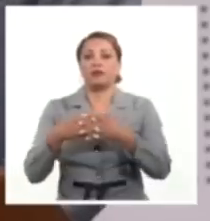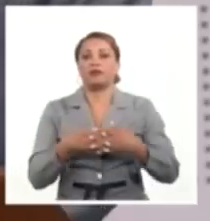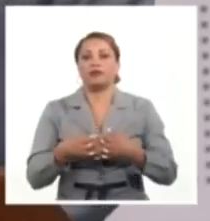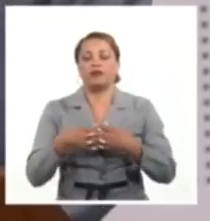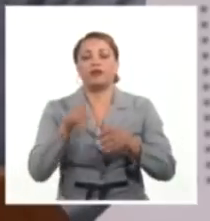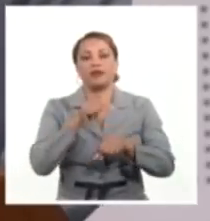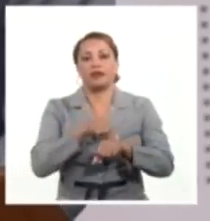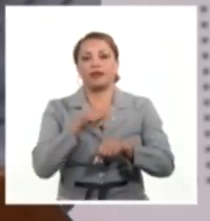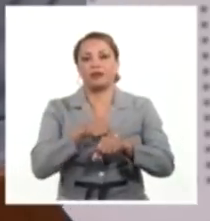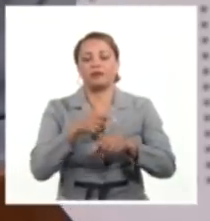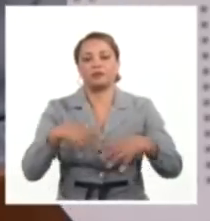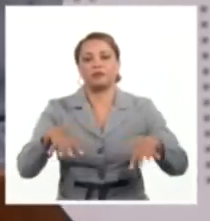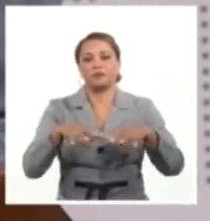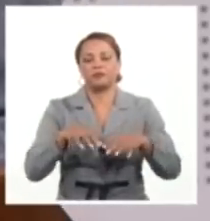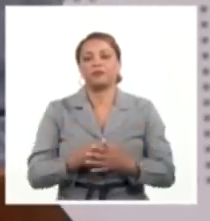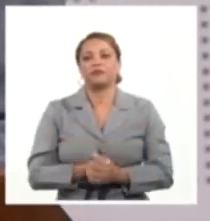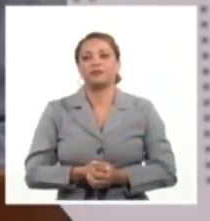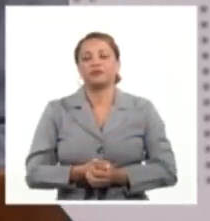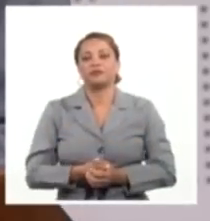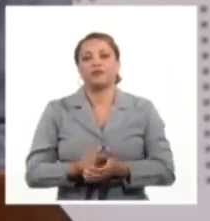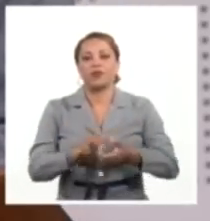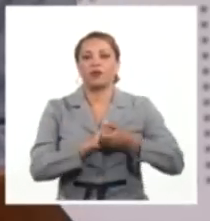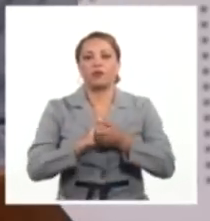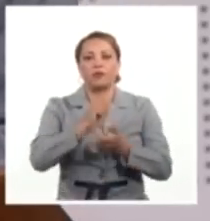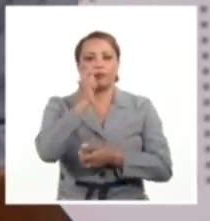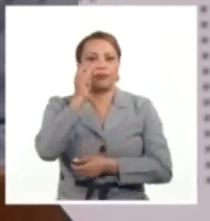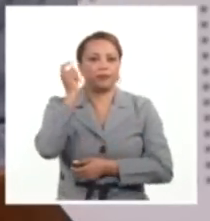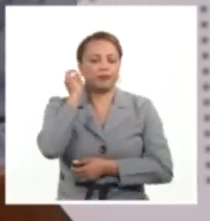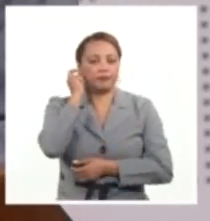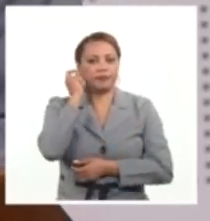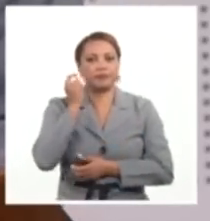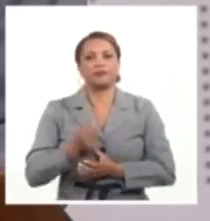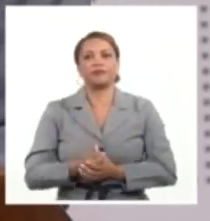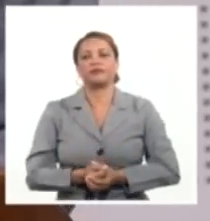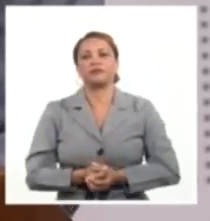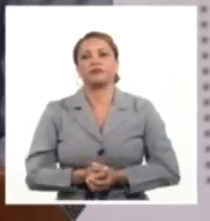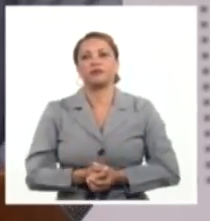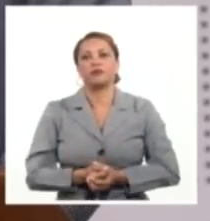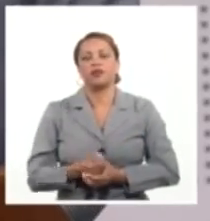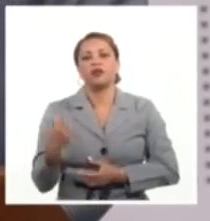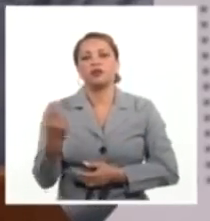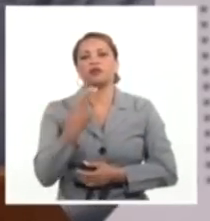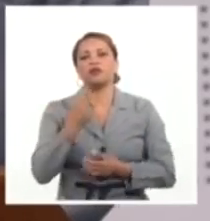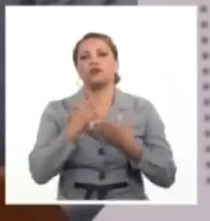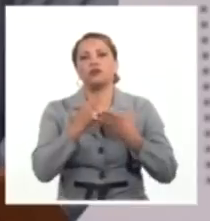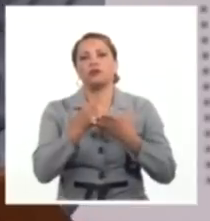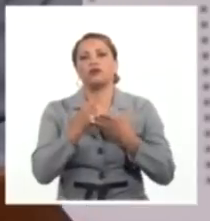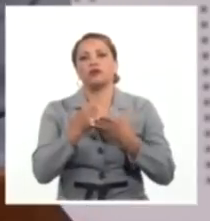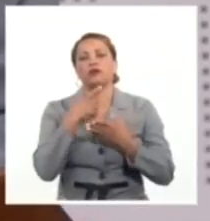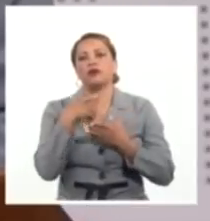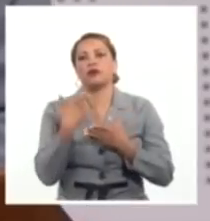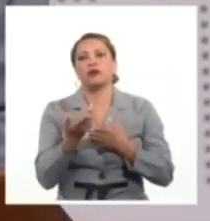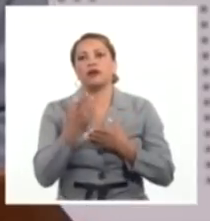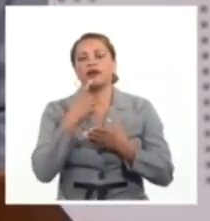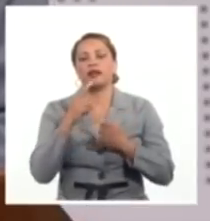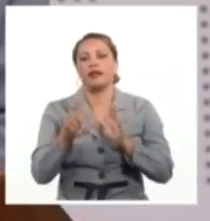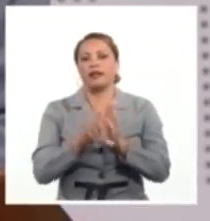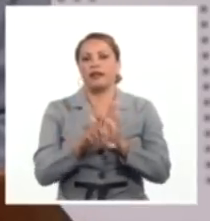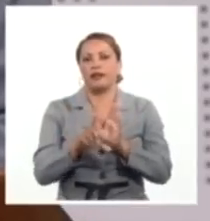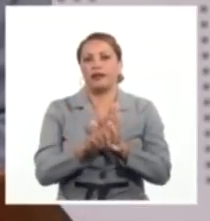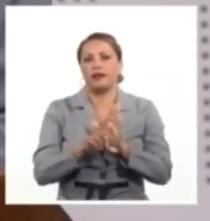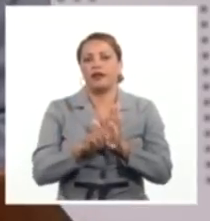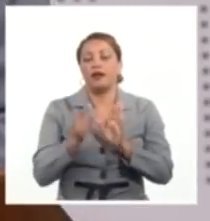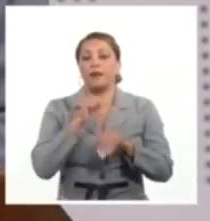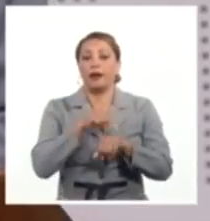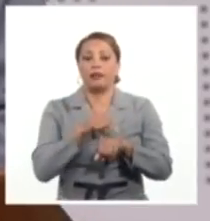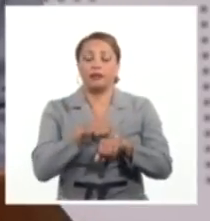escenario. Compañeras y compañeros, hemos favorecido el más amplio ejercicio legislativo para que en el